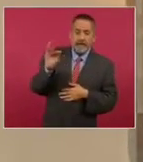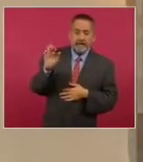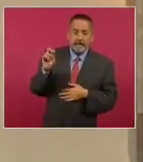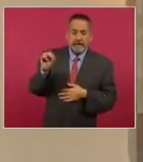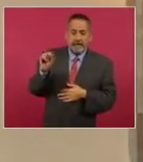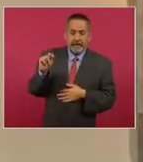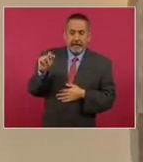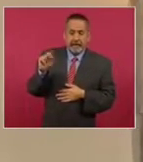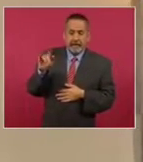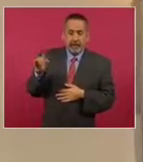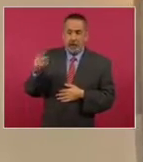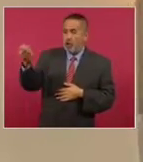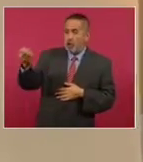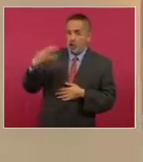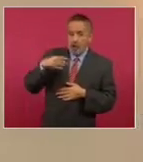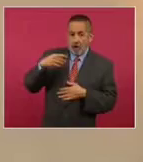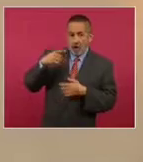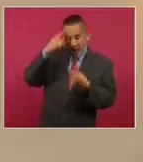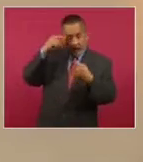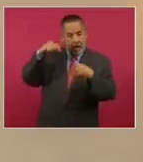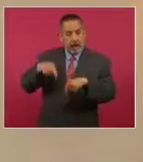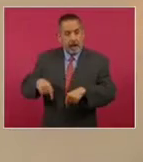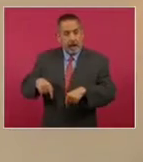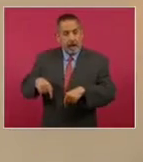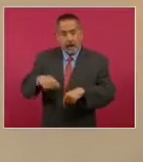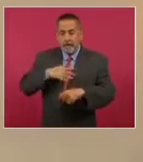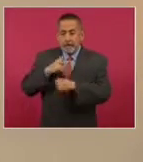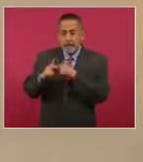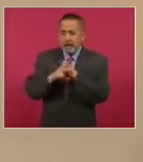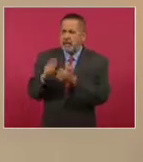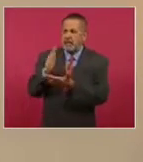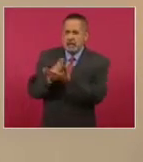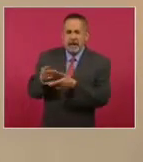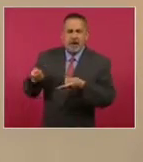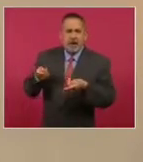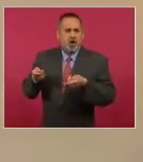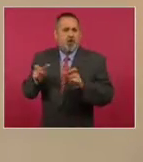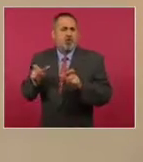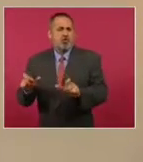puedan remitirse de China a nuestro país. Por ejemplo,